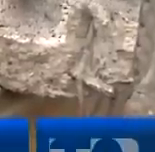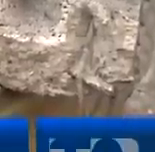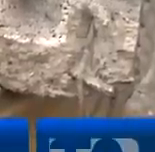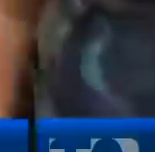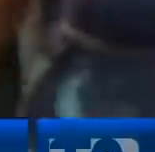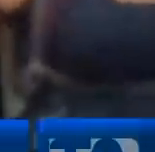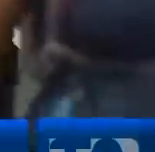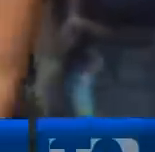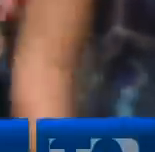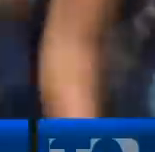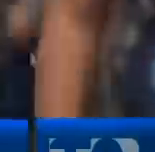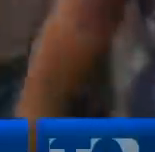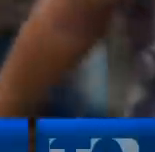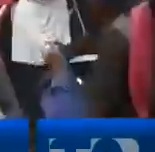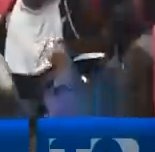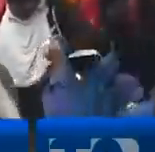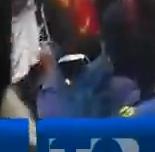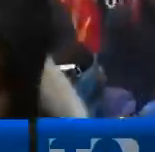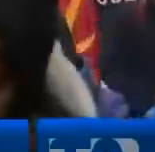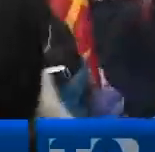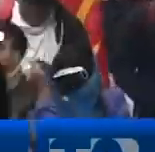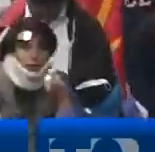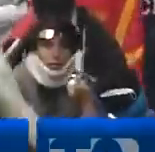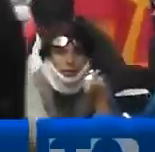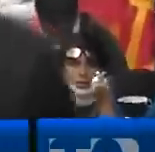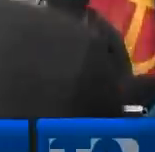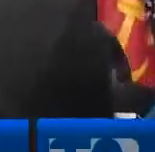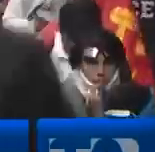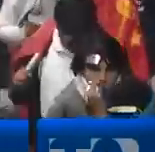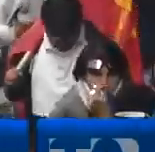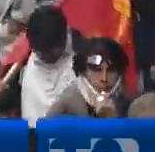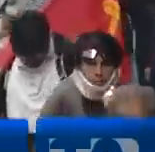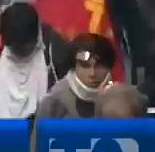pocos podían soportar el intenso olor de las bombas.